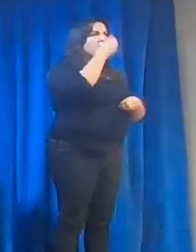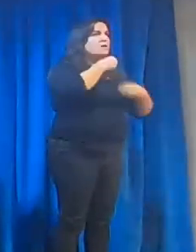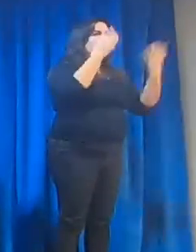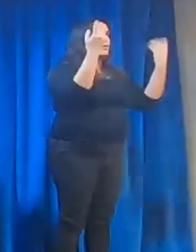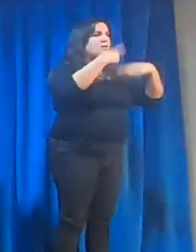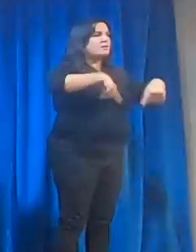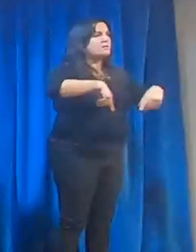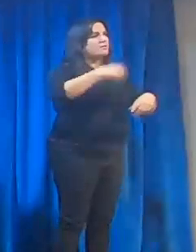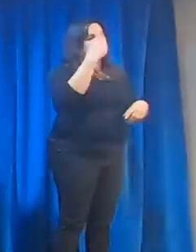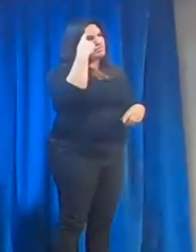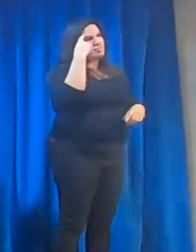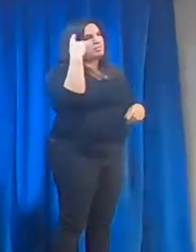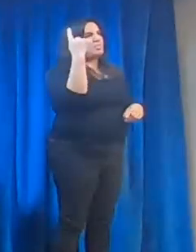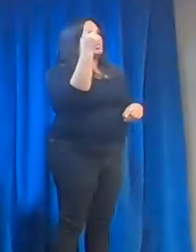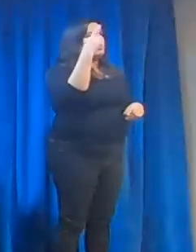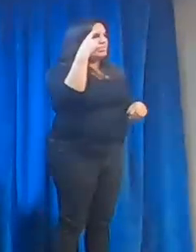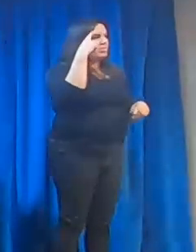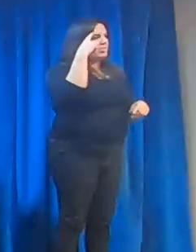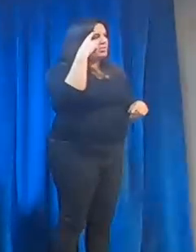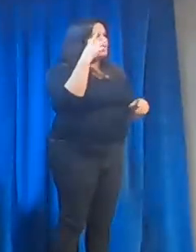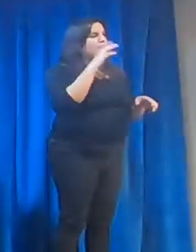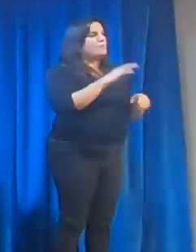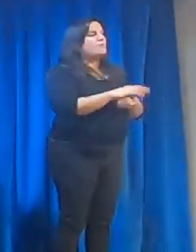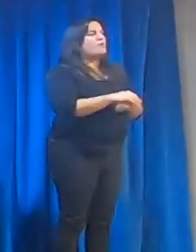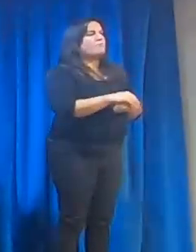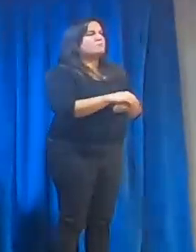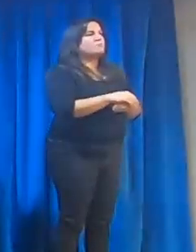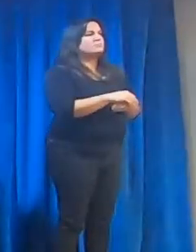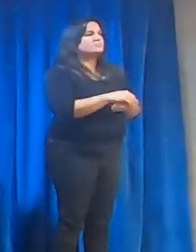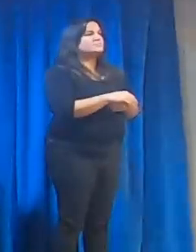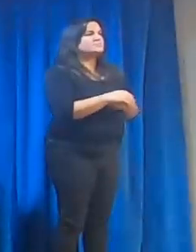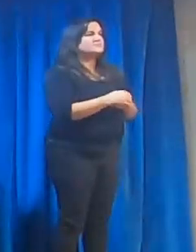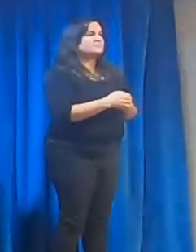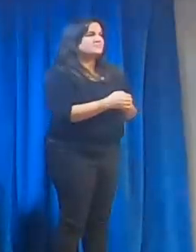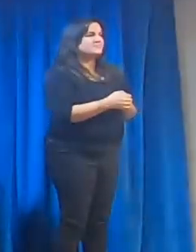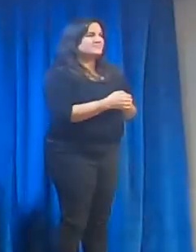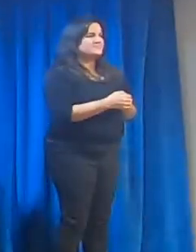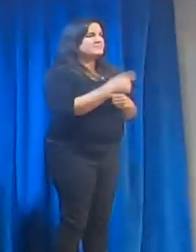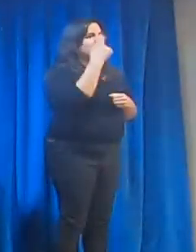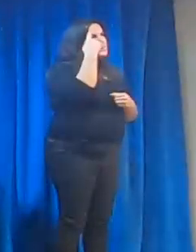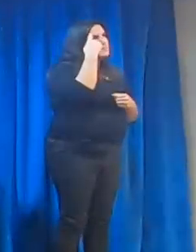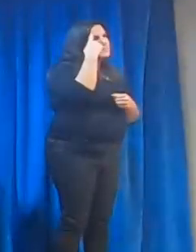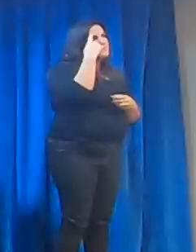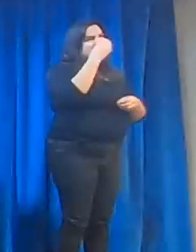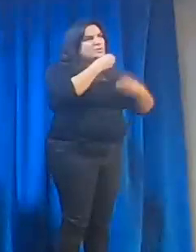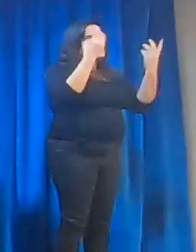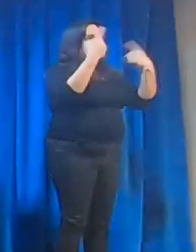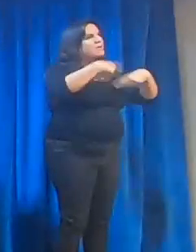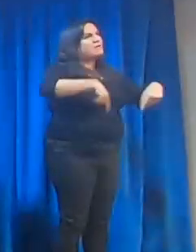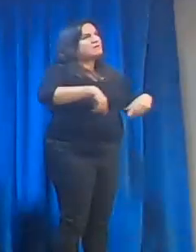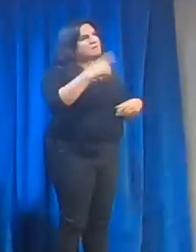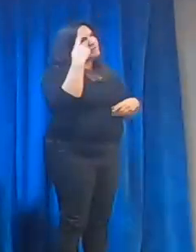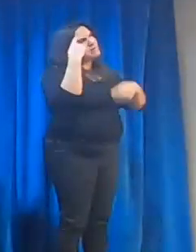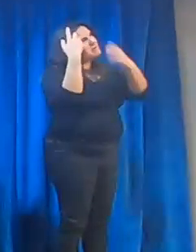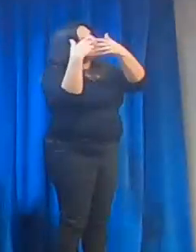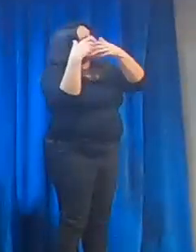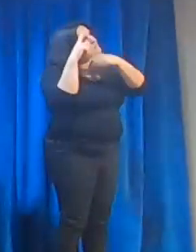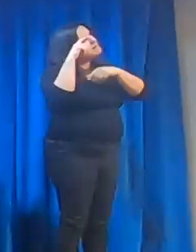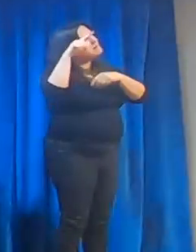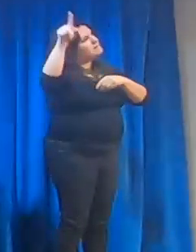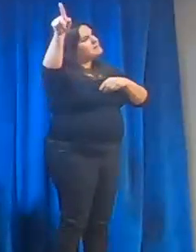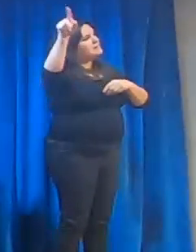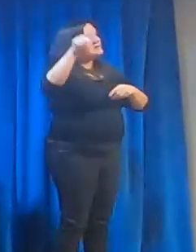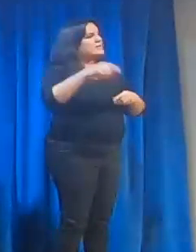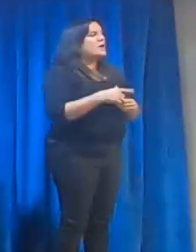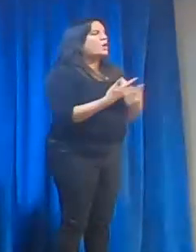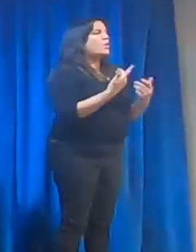que me encantó. Vagabundeo psíquico, estoy ahí, pensando cualquier cosa. La ensoñación es algo